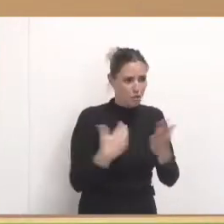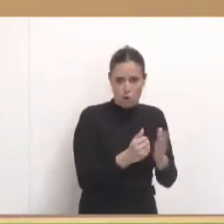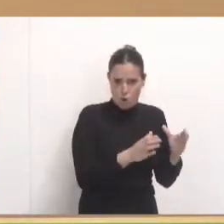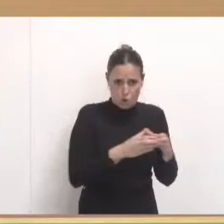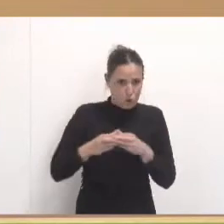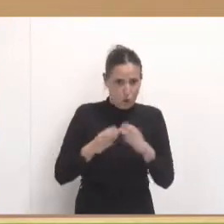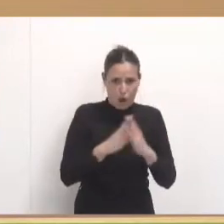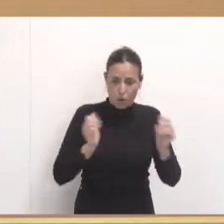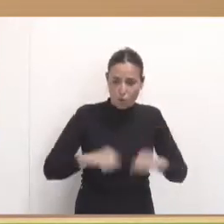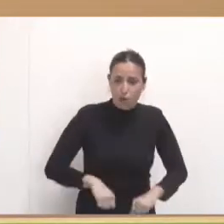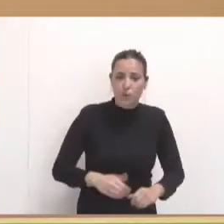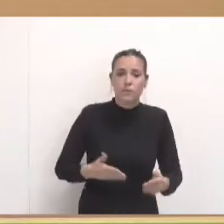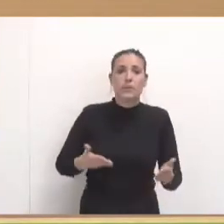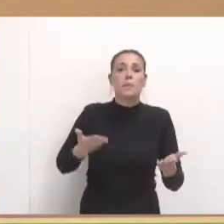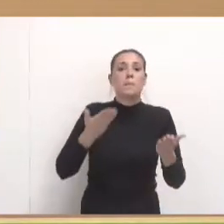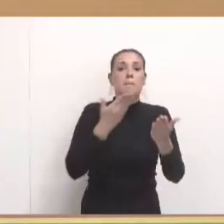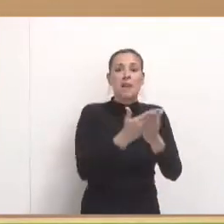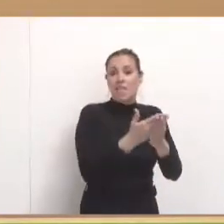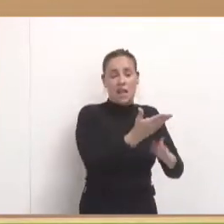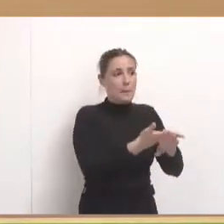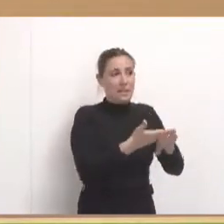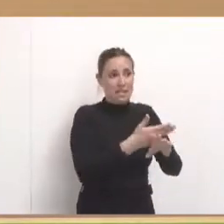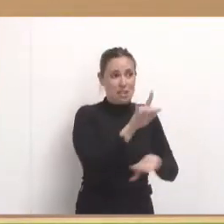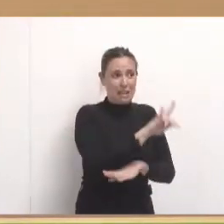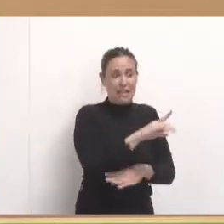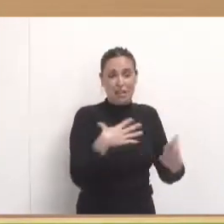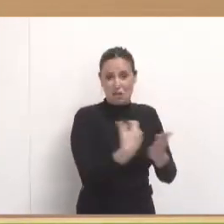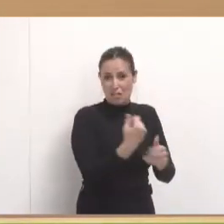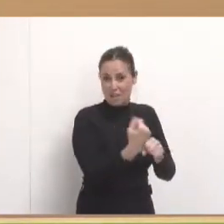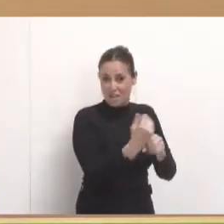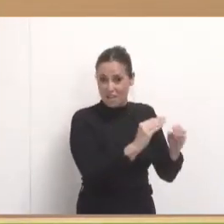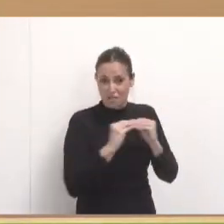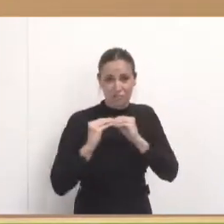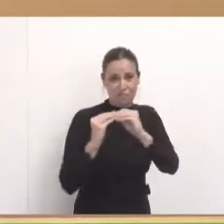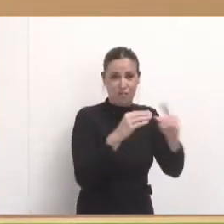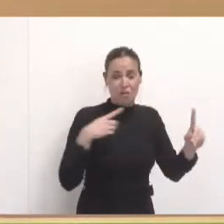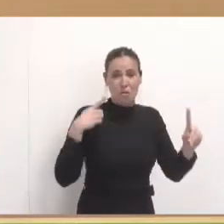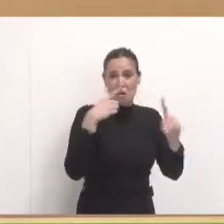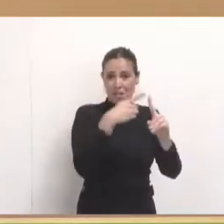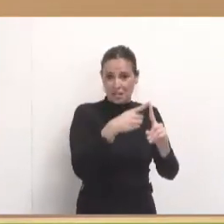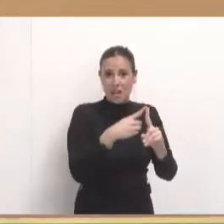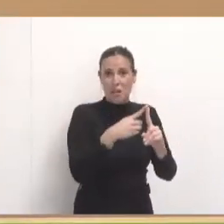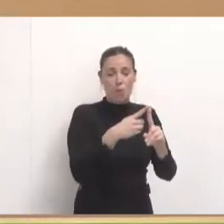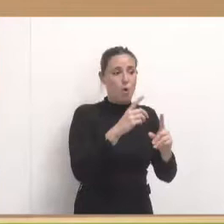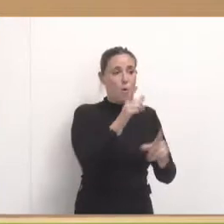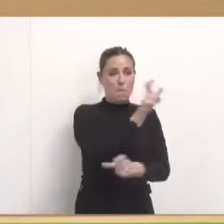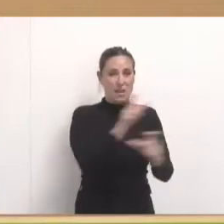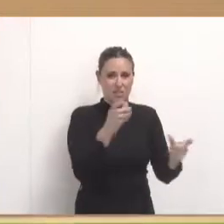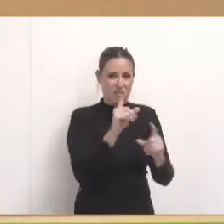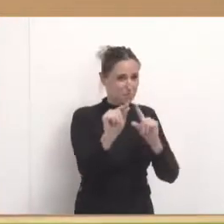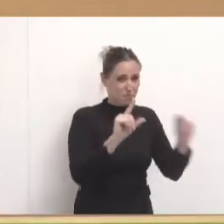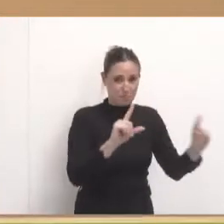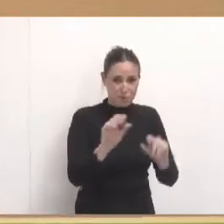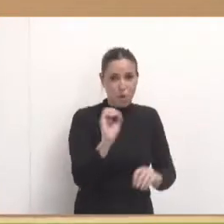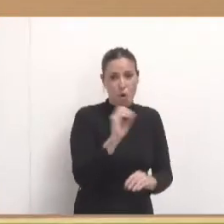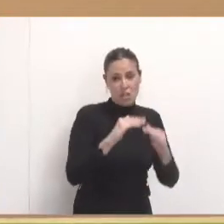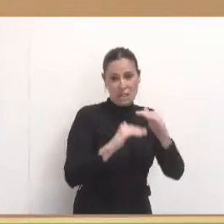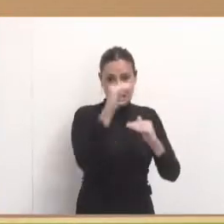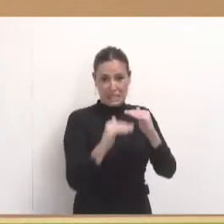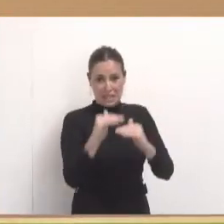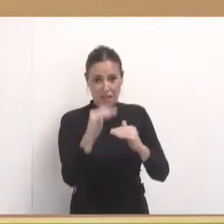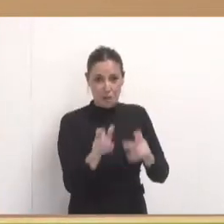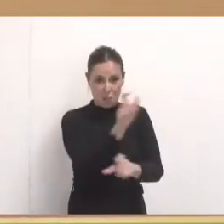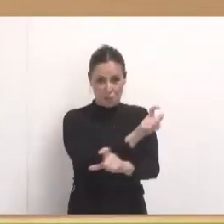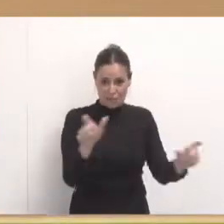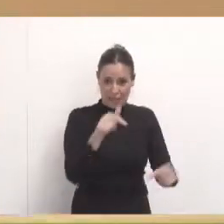siguiente. Instar a todas las administraciones canarias a trabajar de forma conjunta para combatir el despoblamiento y el desequilibrio poblacional y territorial en